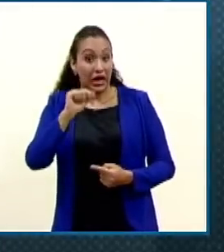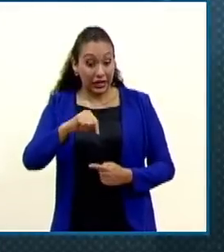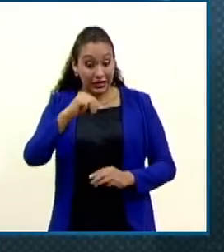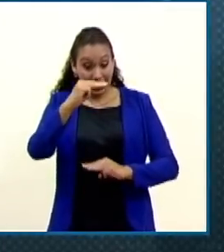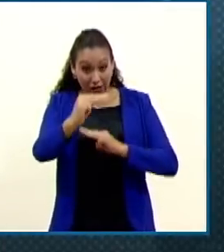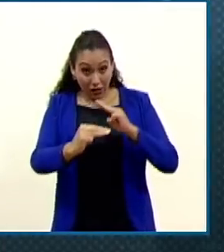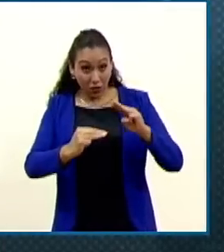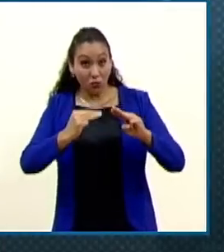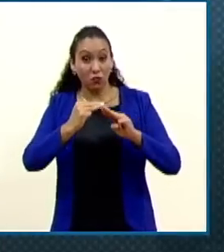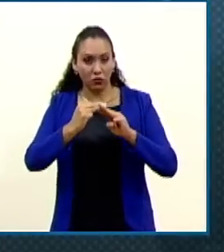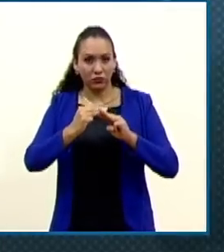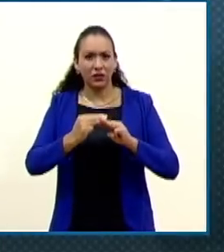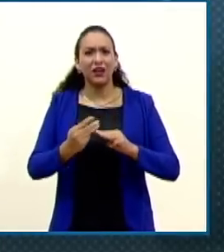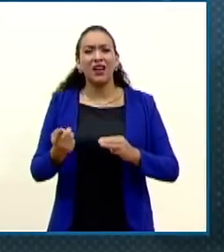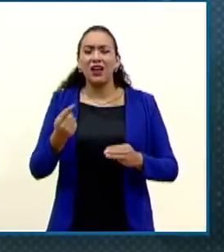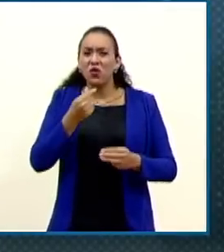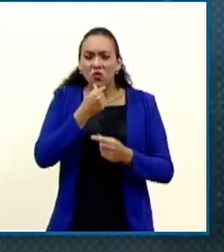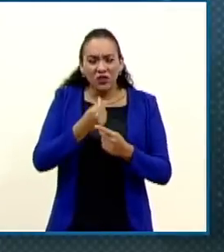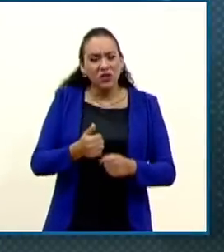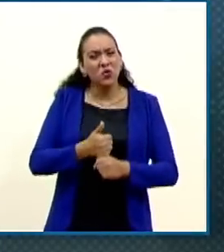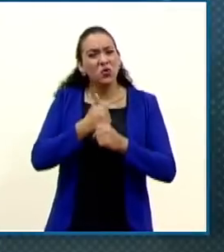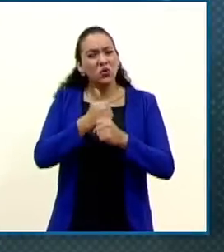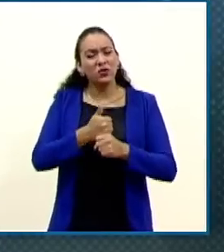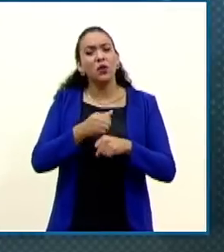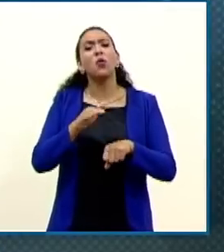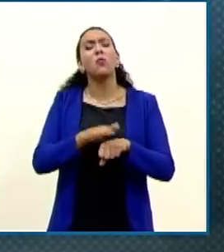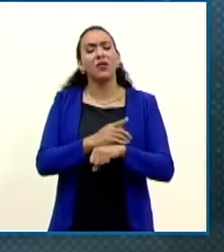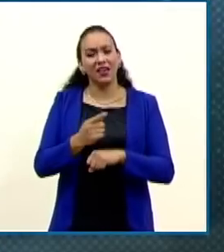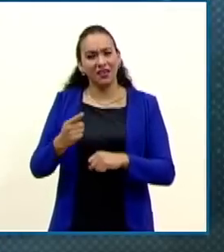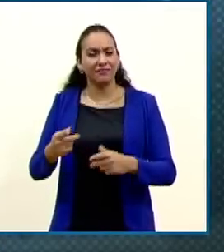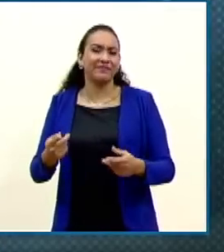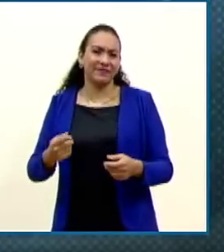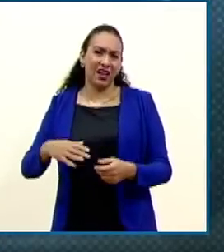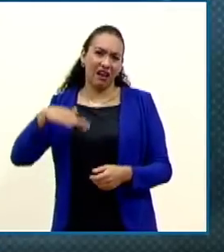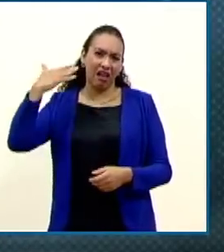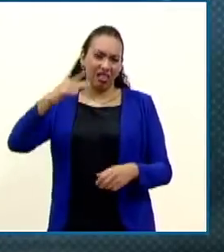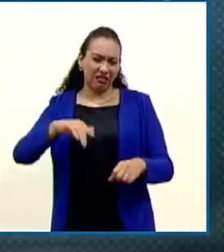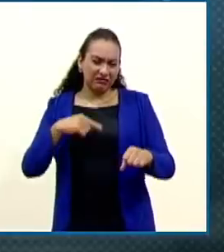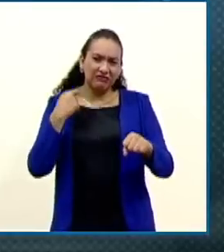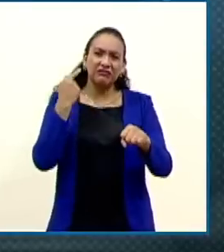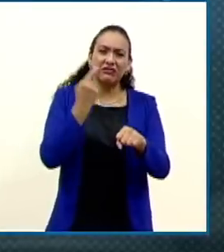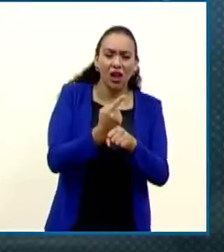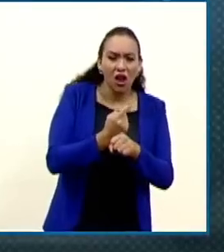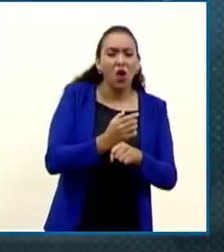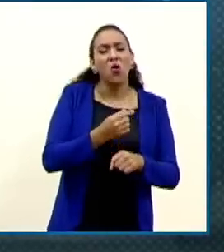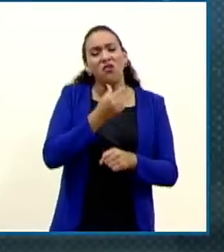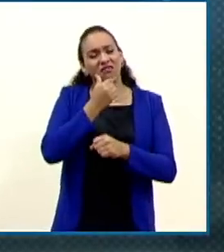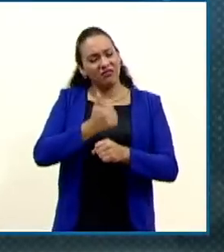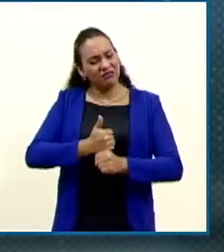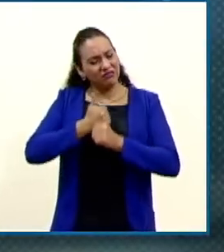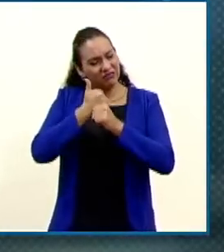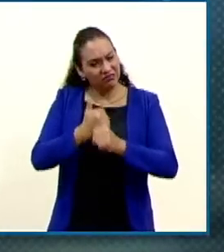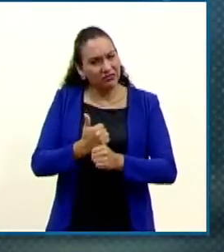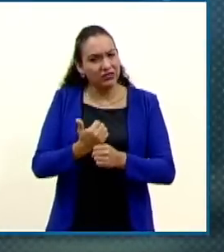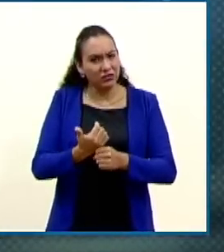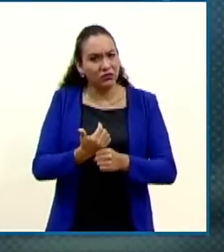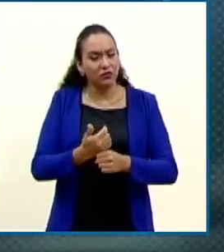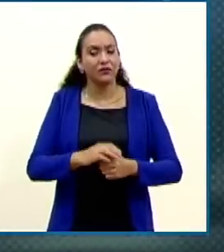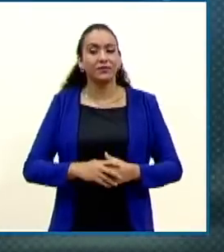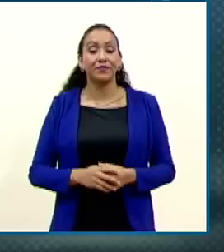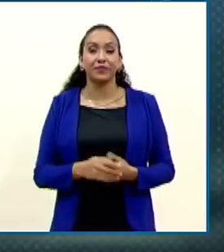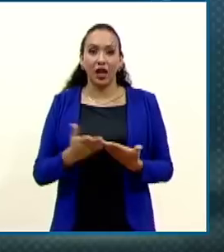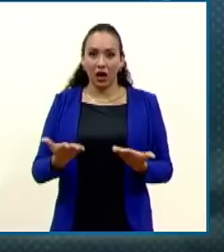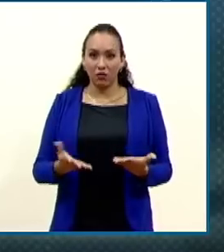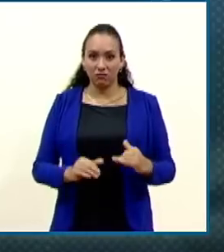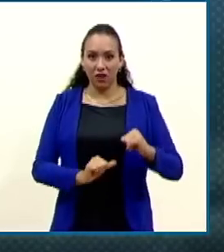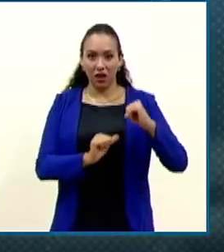han sido víctimas de violencia y abuso sexual. Ante ello, es de suma importancia hacer énfasis en las obligaciones de las